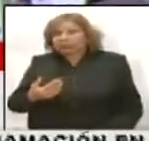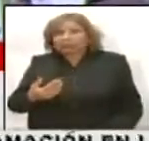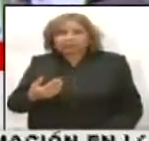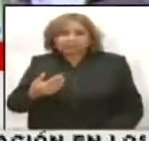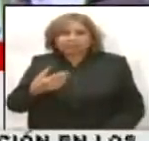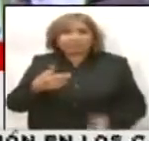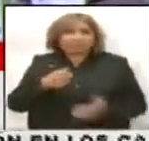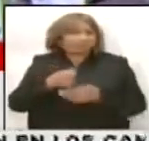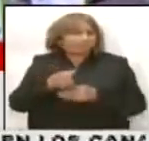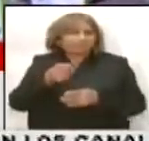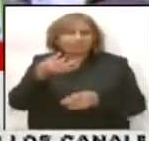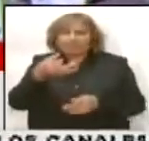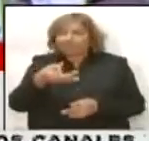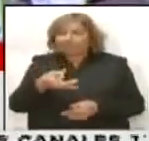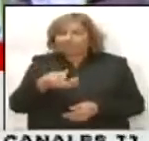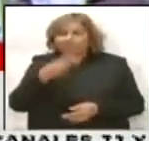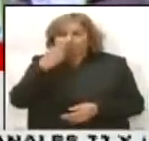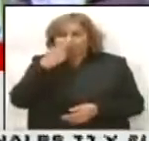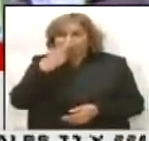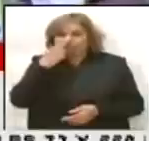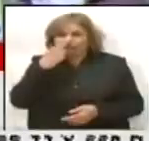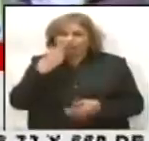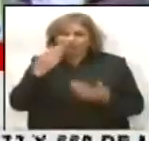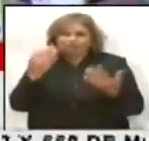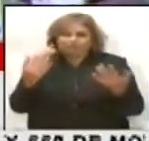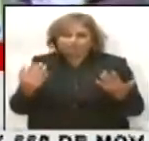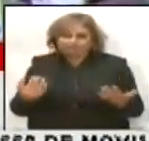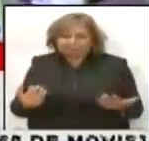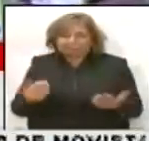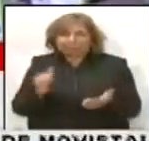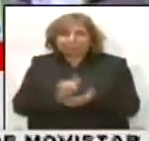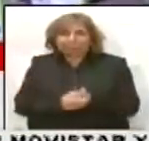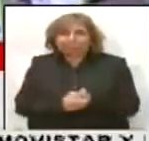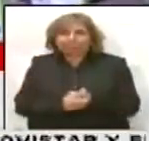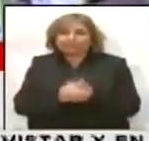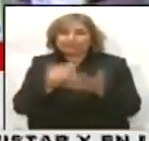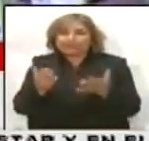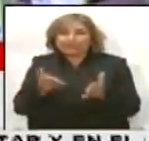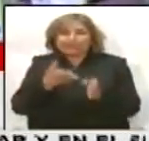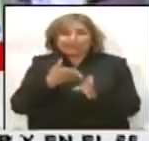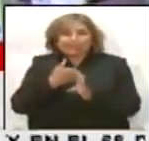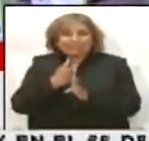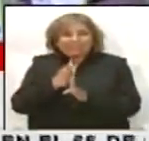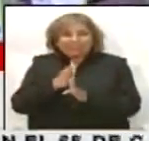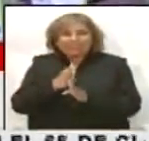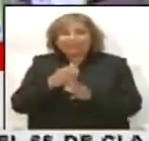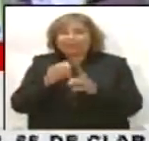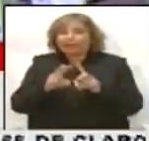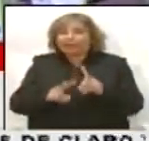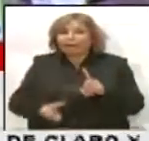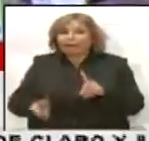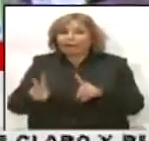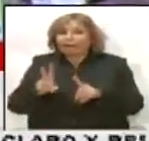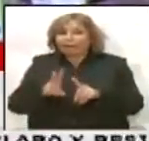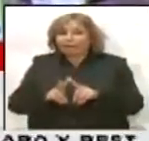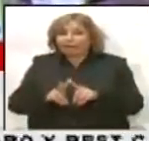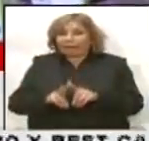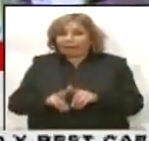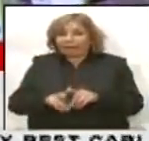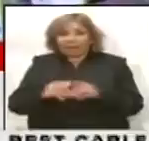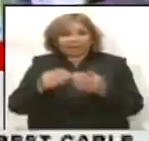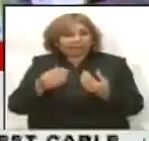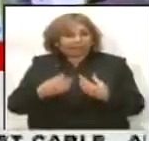verdad parecen extrañas, ¿no? Entonces yo quisiera que eso, por ejemplo, sea parte también de esta valoración que hagamos para realmente tener una